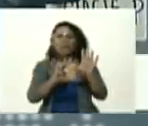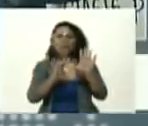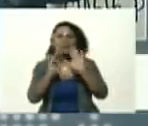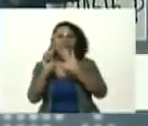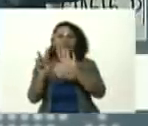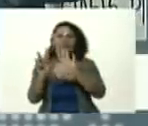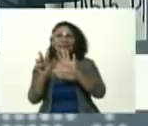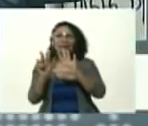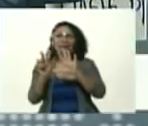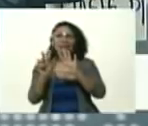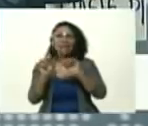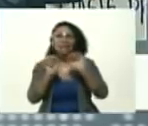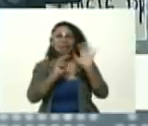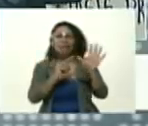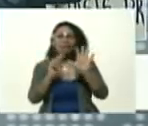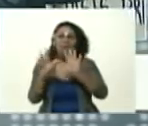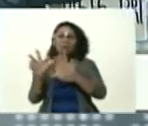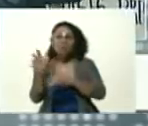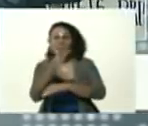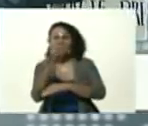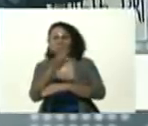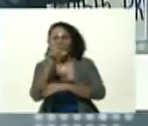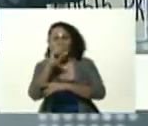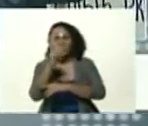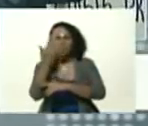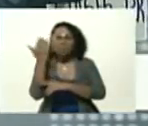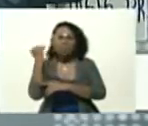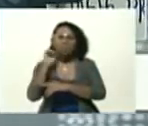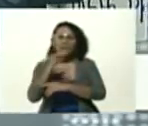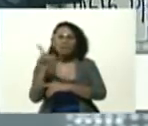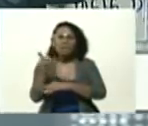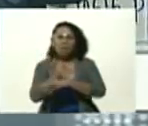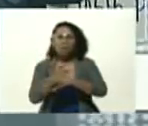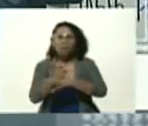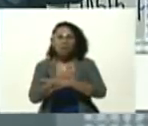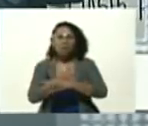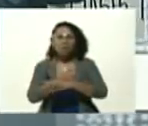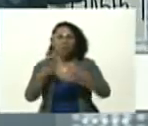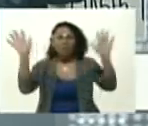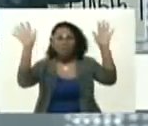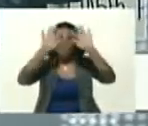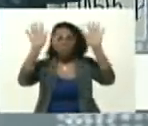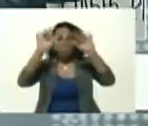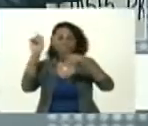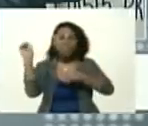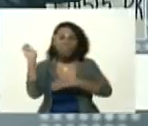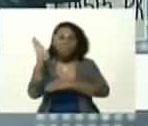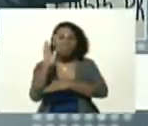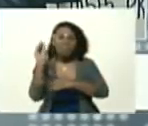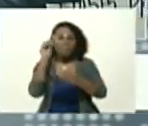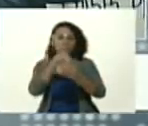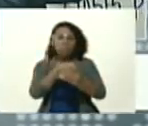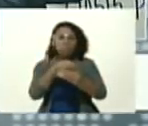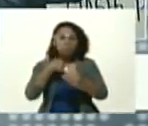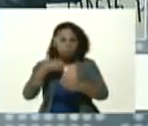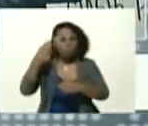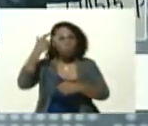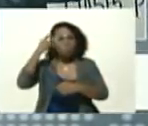77, 78. Gobierno de Carlos Andrés Pérez, cuando se vino el allanamiento, lo